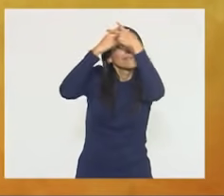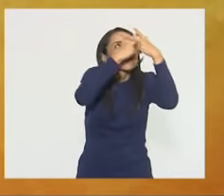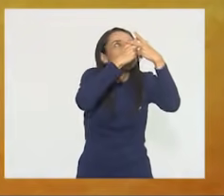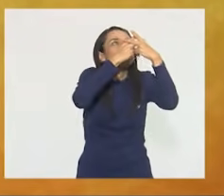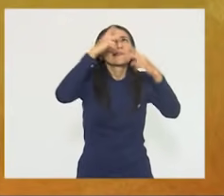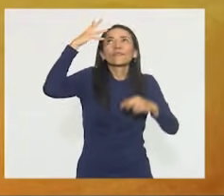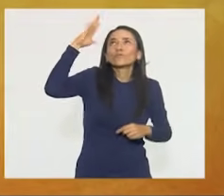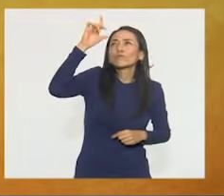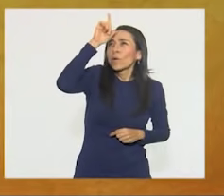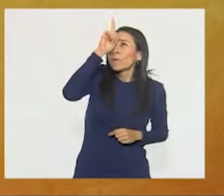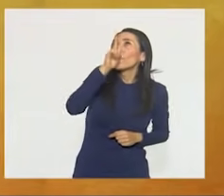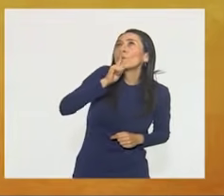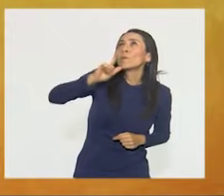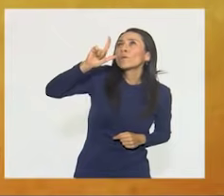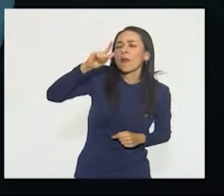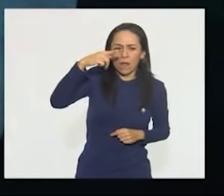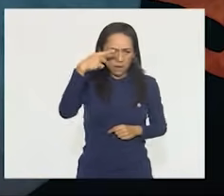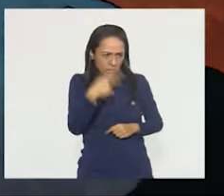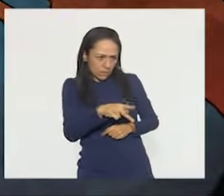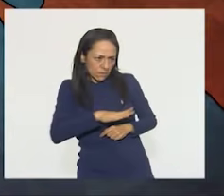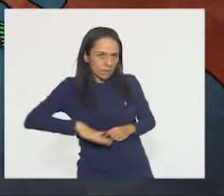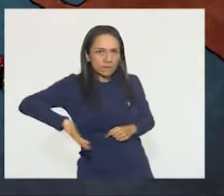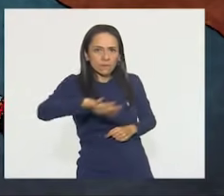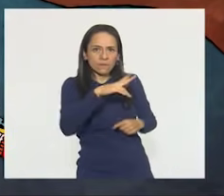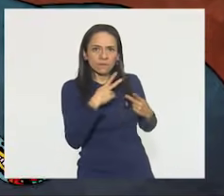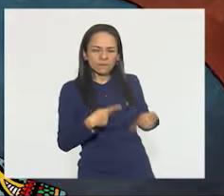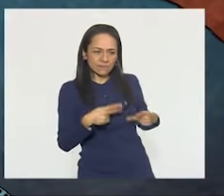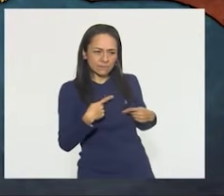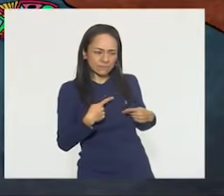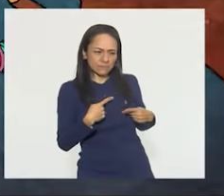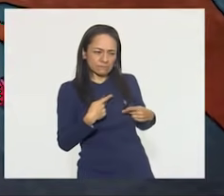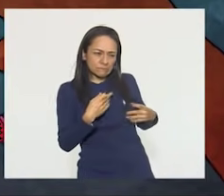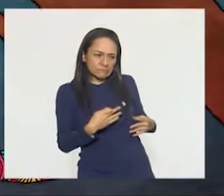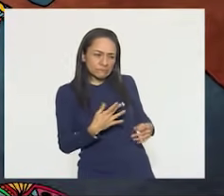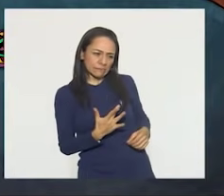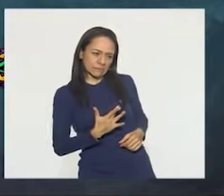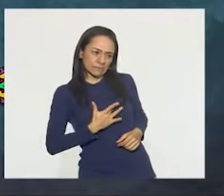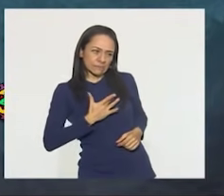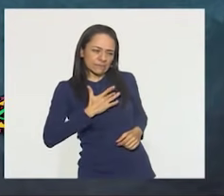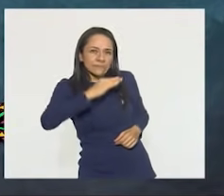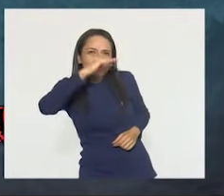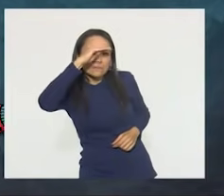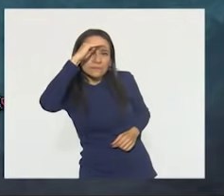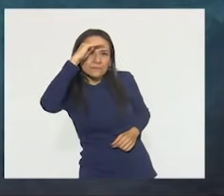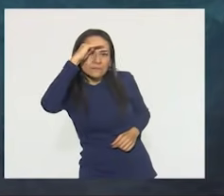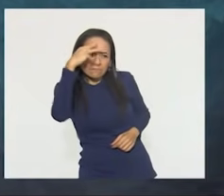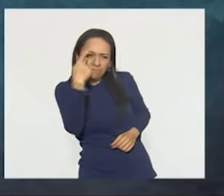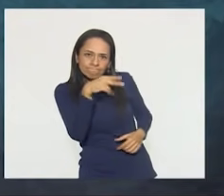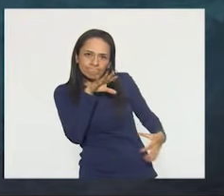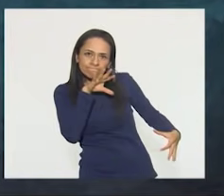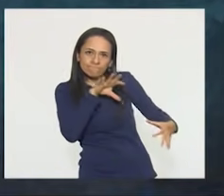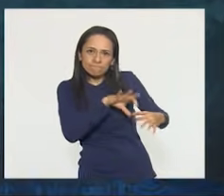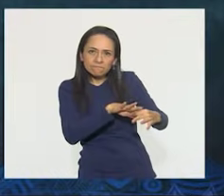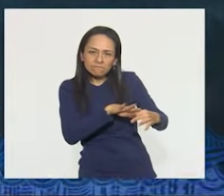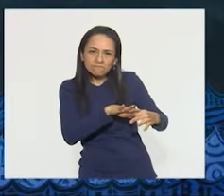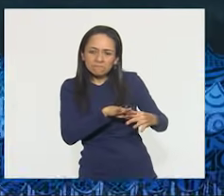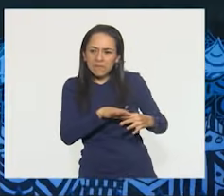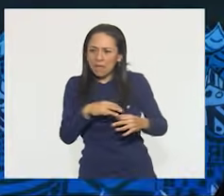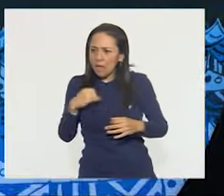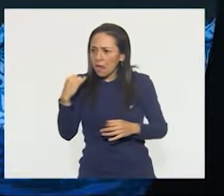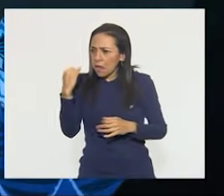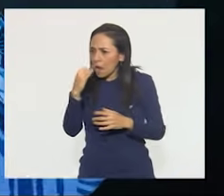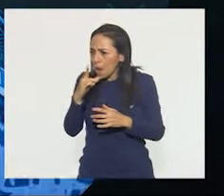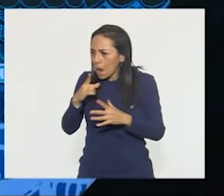Tlen tichivate más igualme. Queja quema te tequihuya totas lamiquilis. O tlen te machilea panto tlacayo o panto